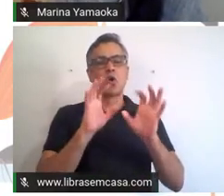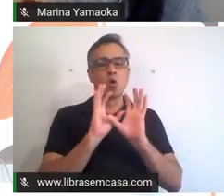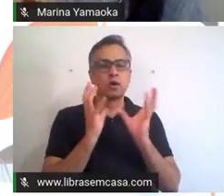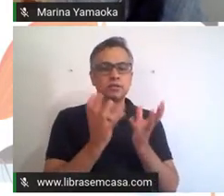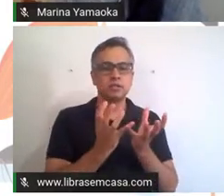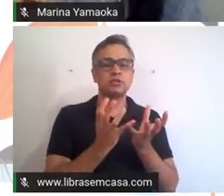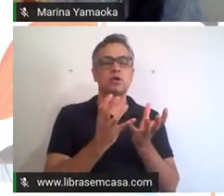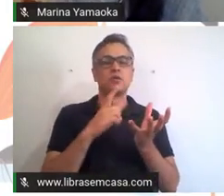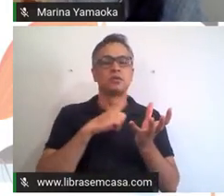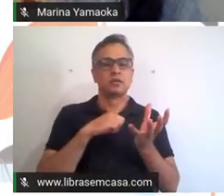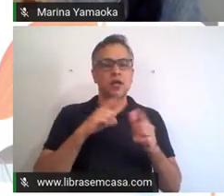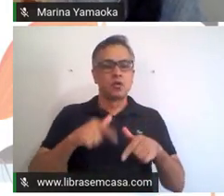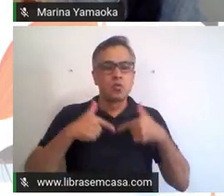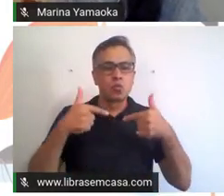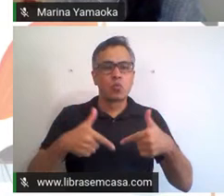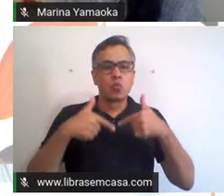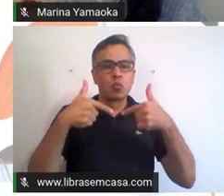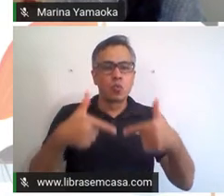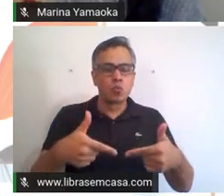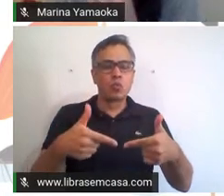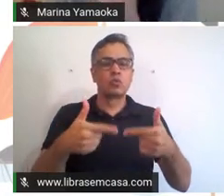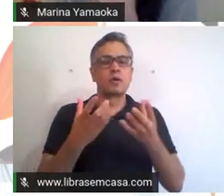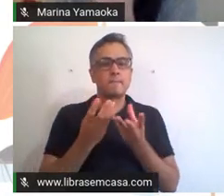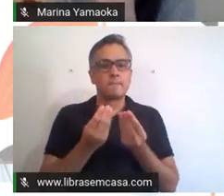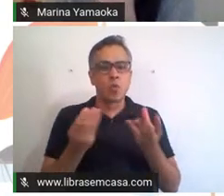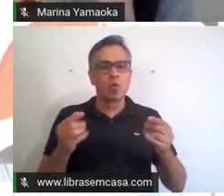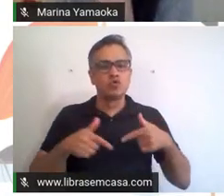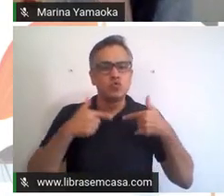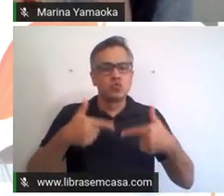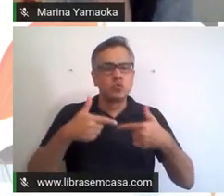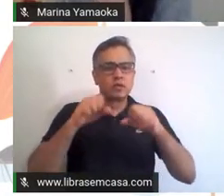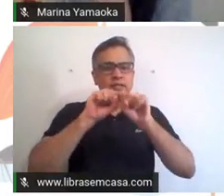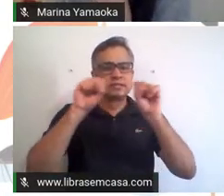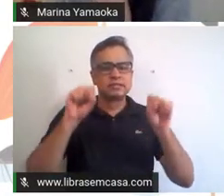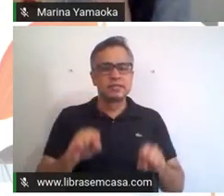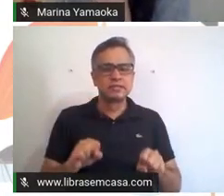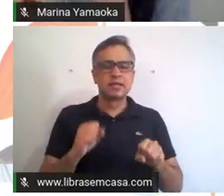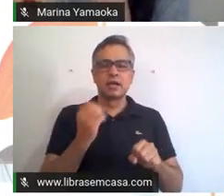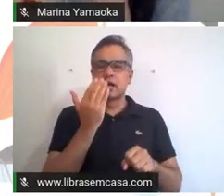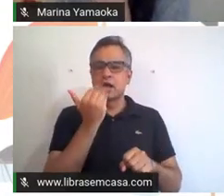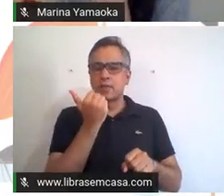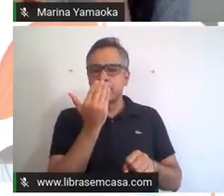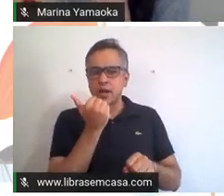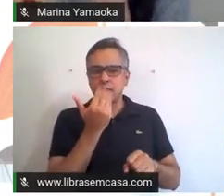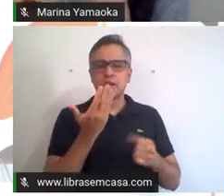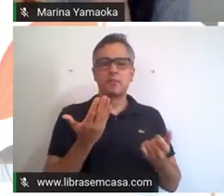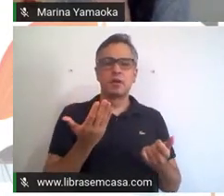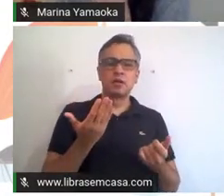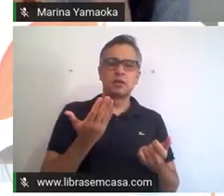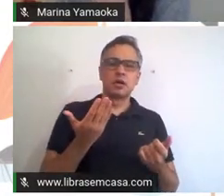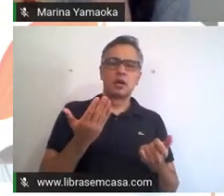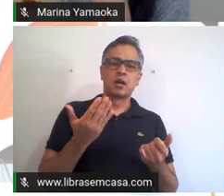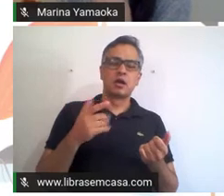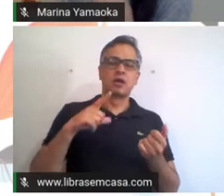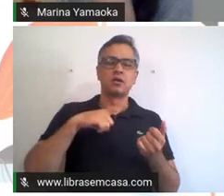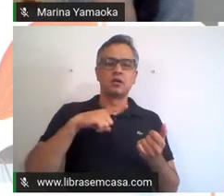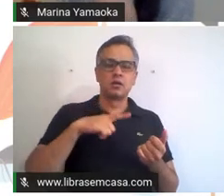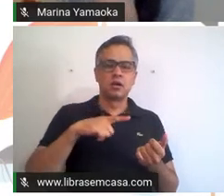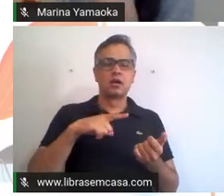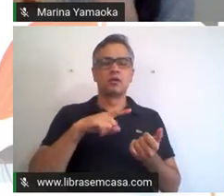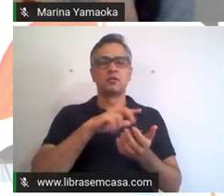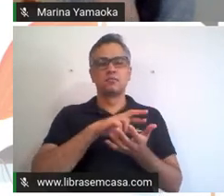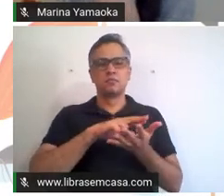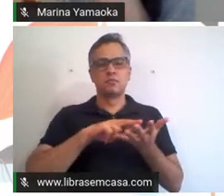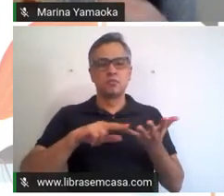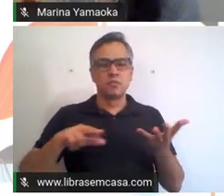luchas que convergen en la lucha por un sistema alimentario más justo, desde el feminismo hasta los movimientos antirracistas,